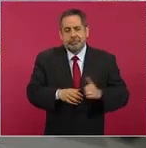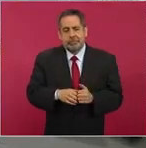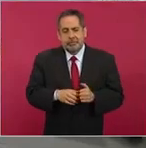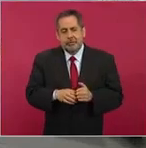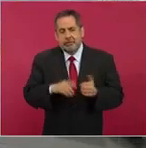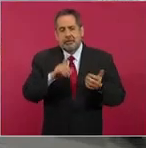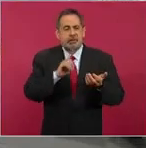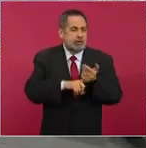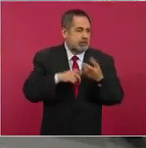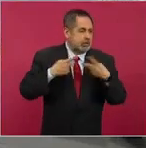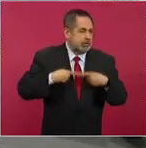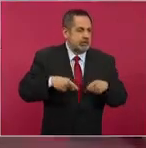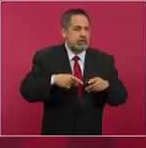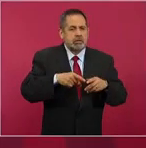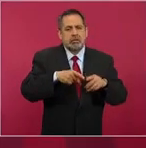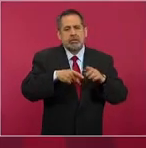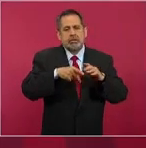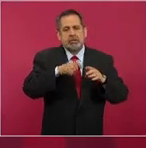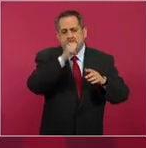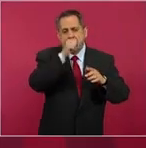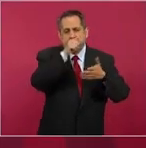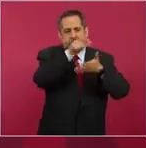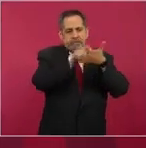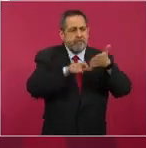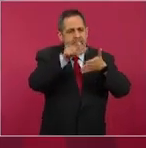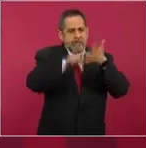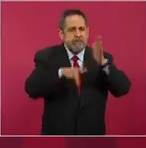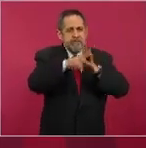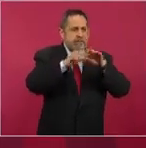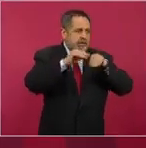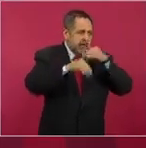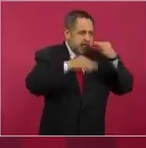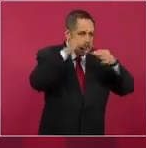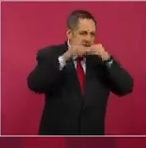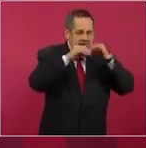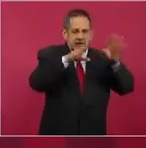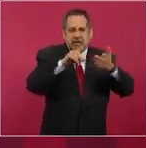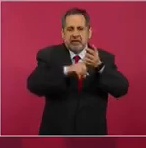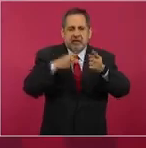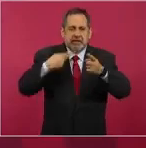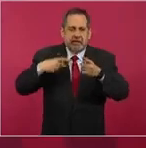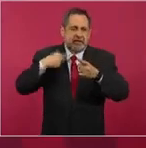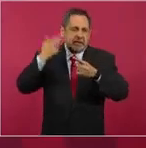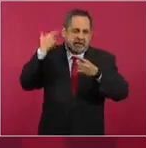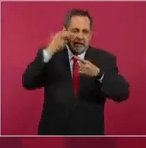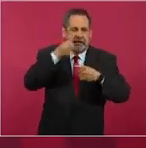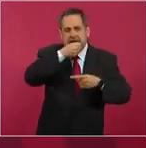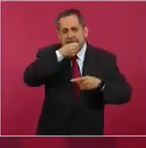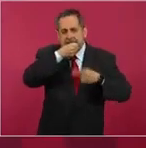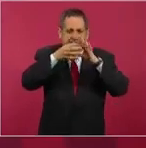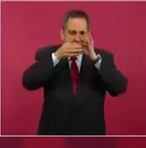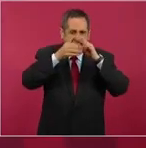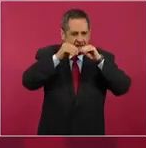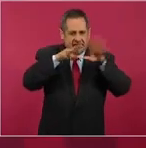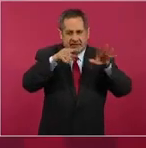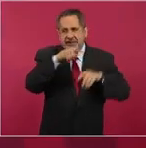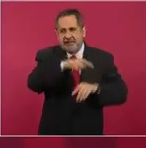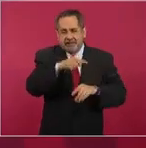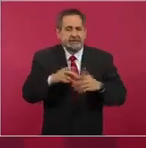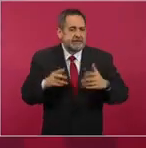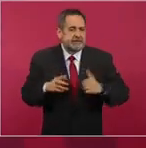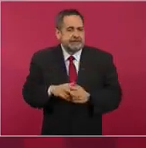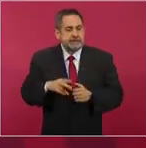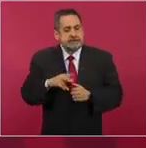los articulistas, los comentaristas de radio, de televisión,